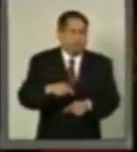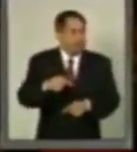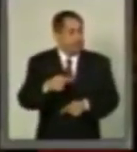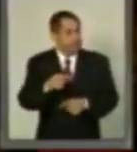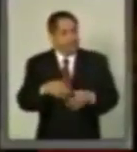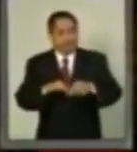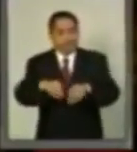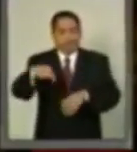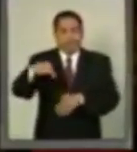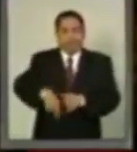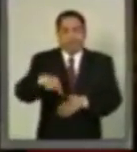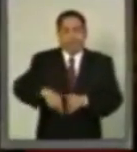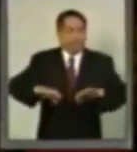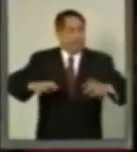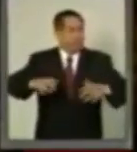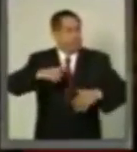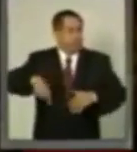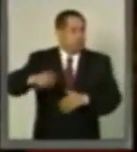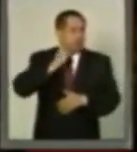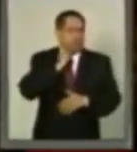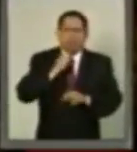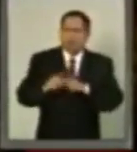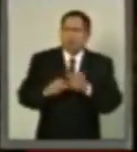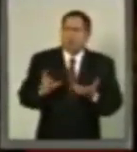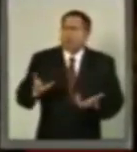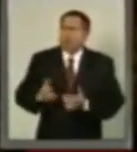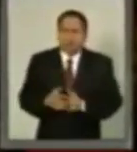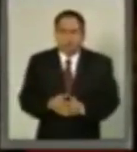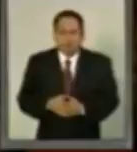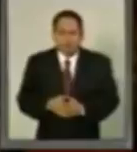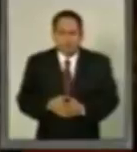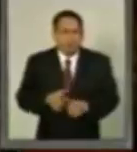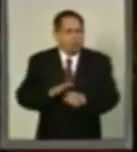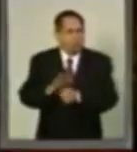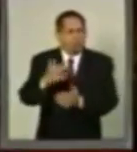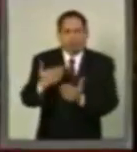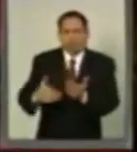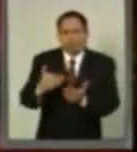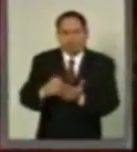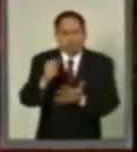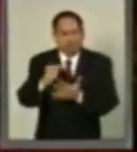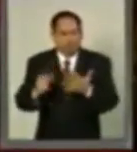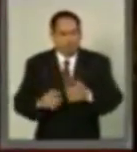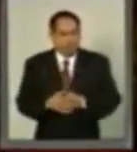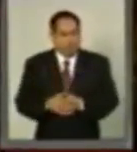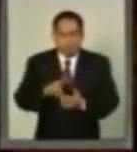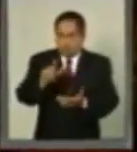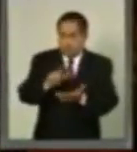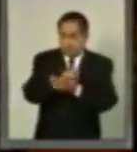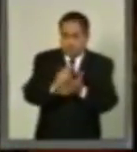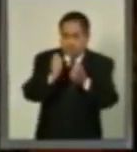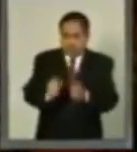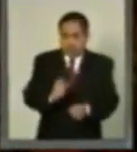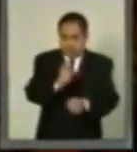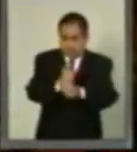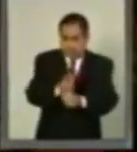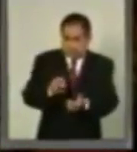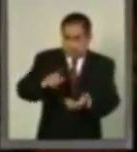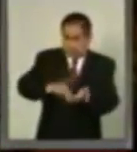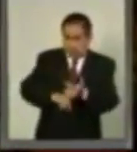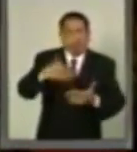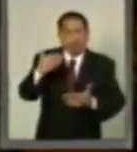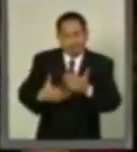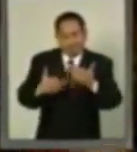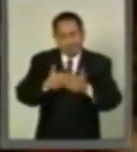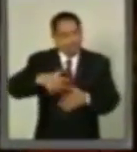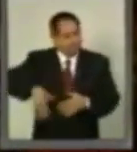aquí en el Poder Legislativo. Lo que tenemos pendiente, la Ley de Seguridad Interior, que como bien